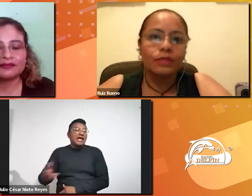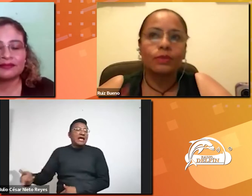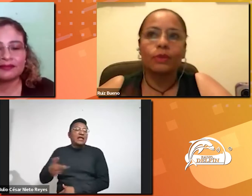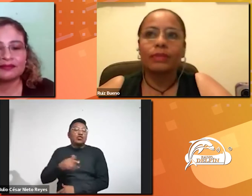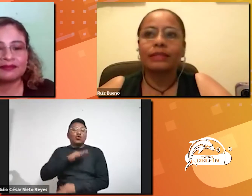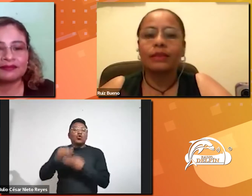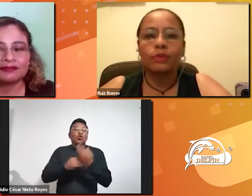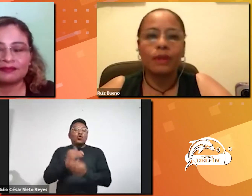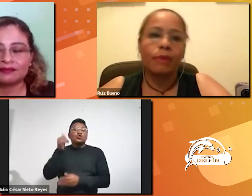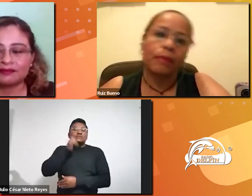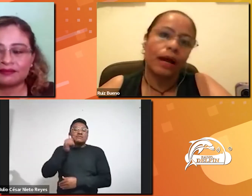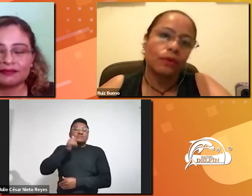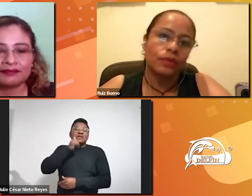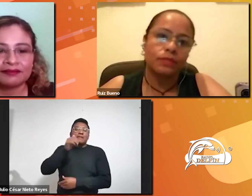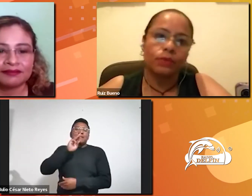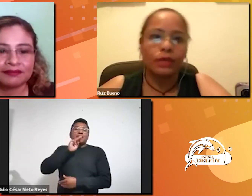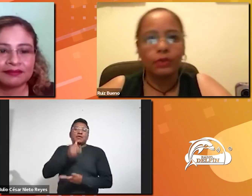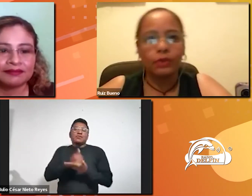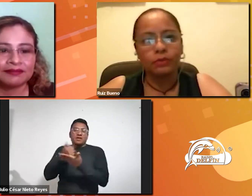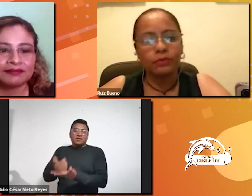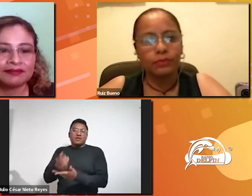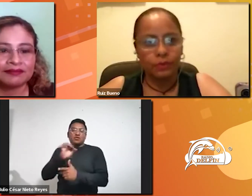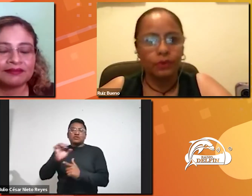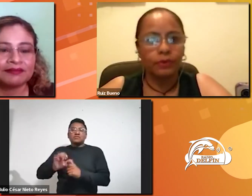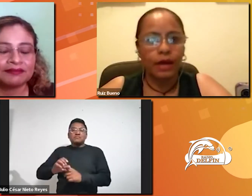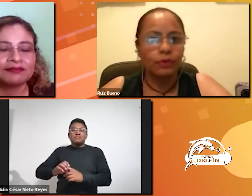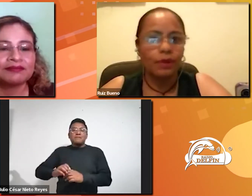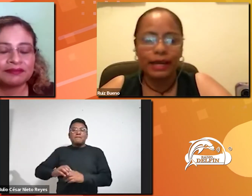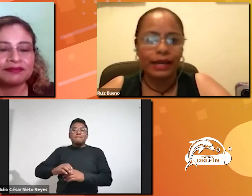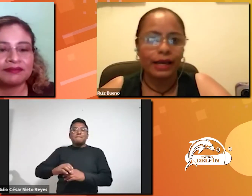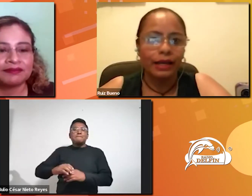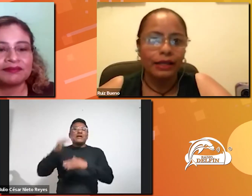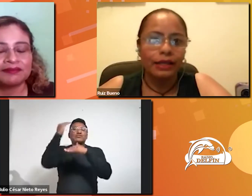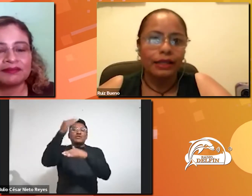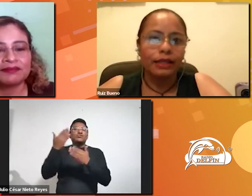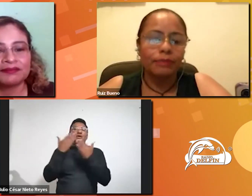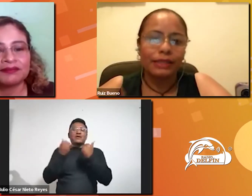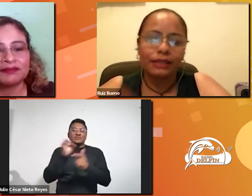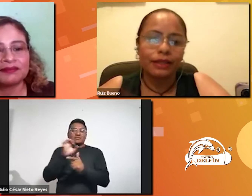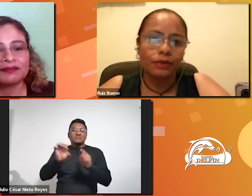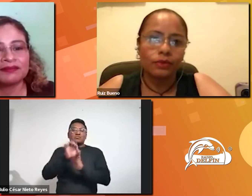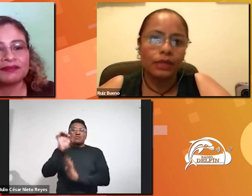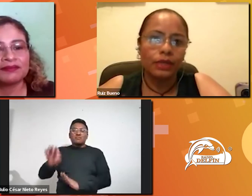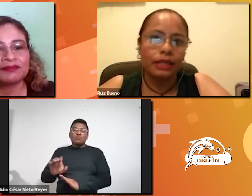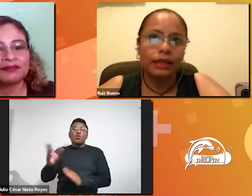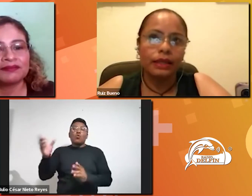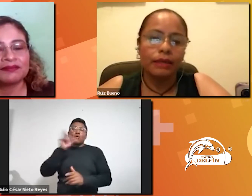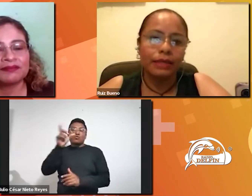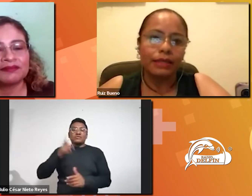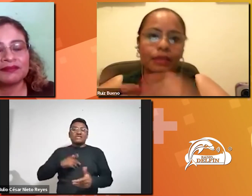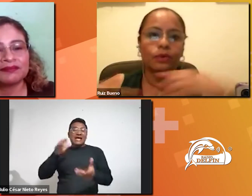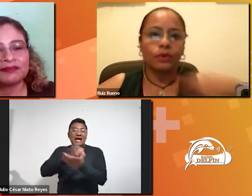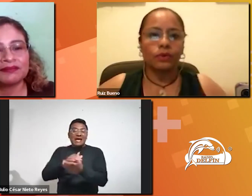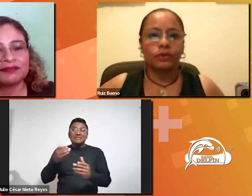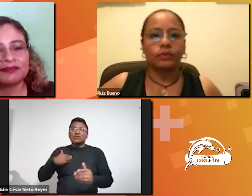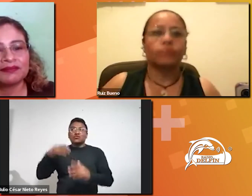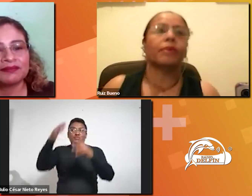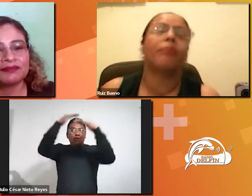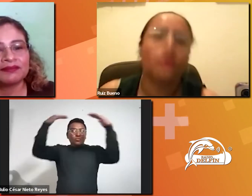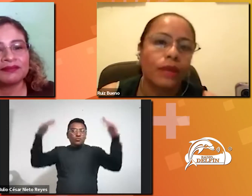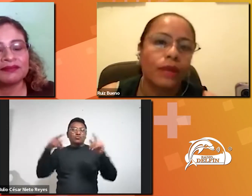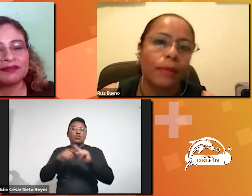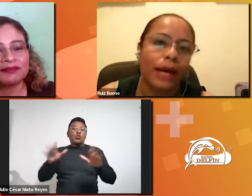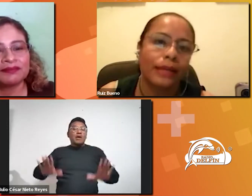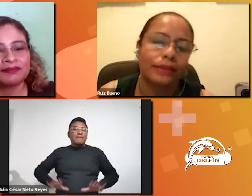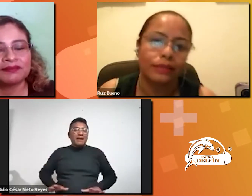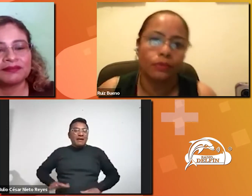y entonces, bueno, pasan de una mamá a una esposa o de un, ¿no?, a una pareja, pasan de haber tenido un papá